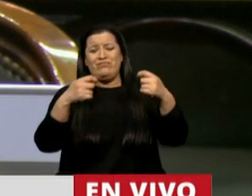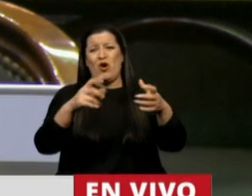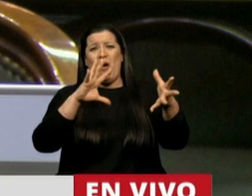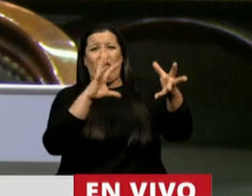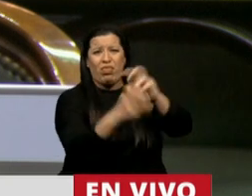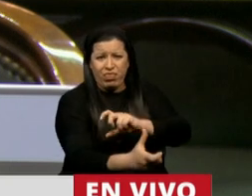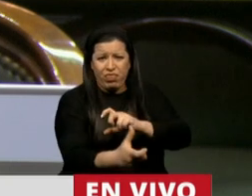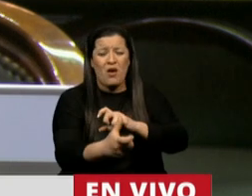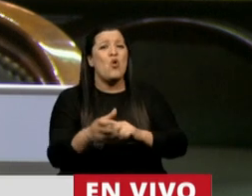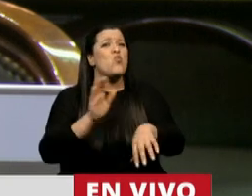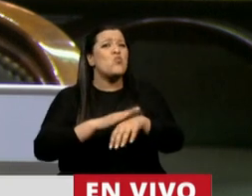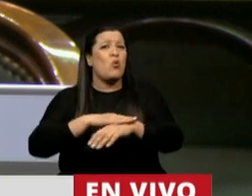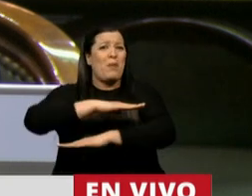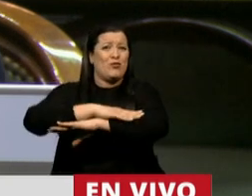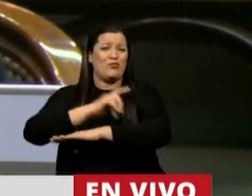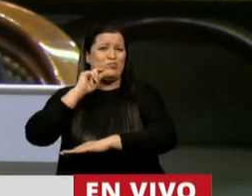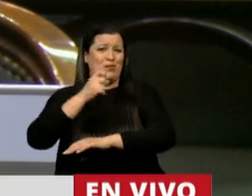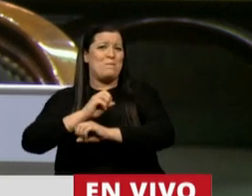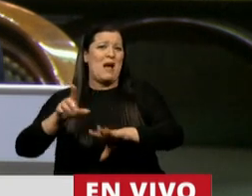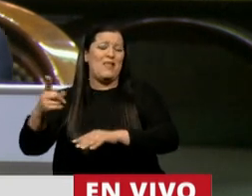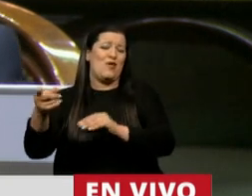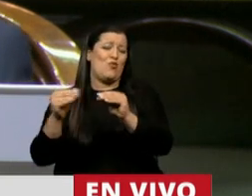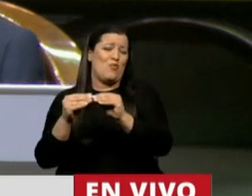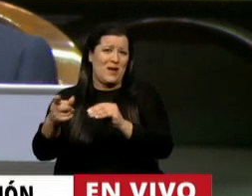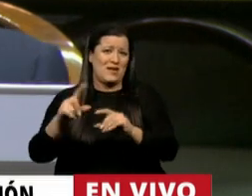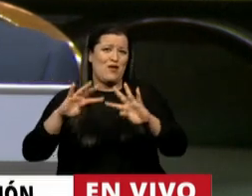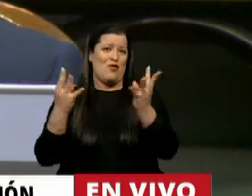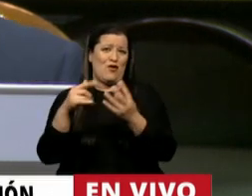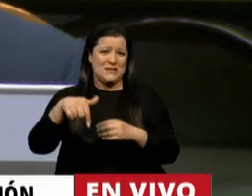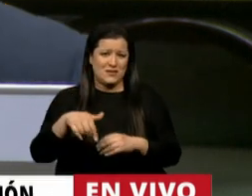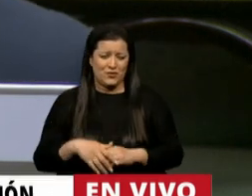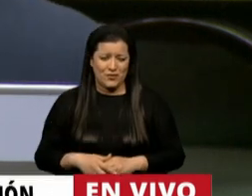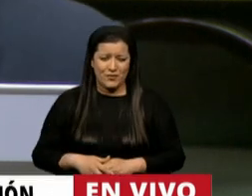inconducta de un colega Dentro de este recinto nada más